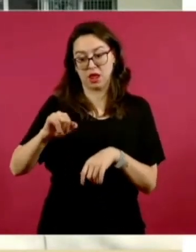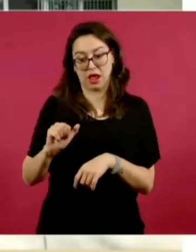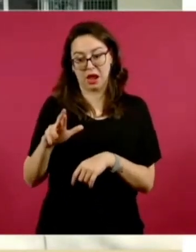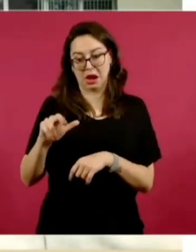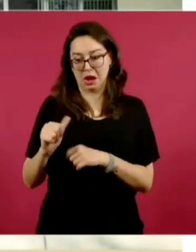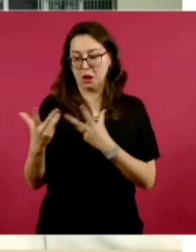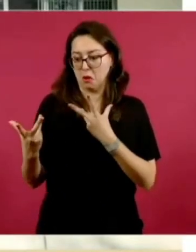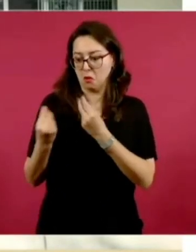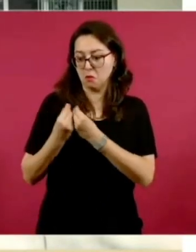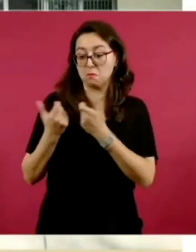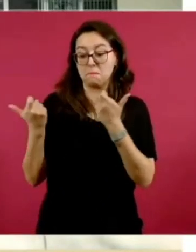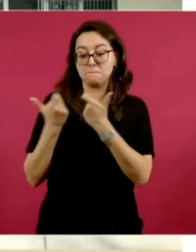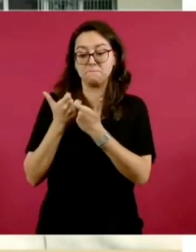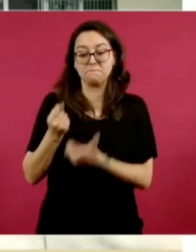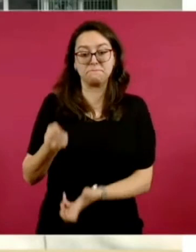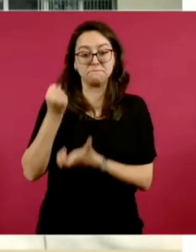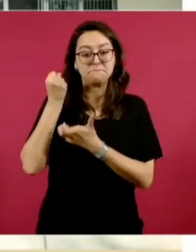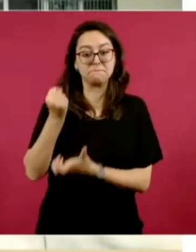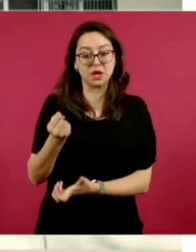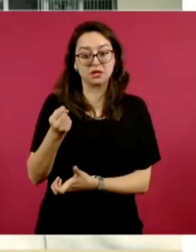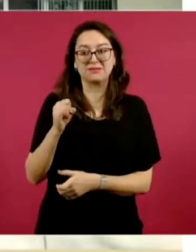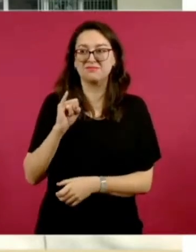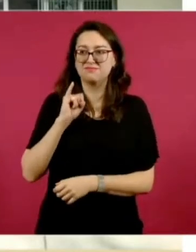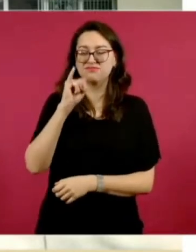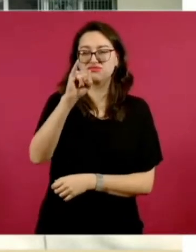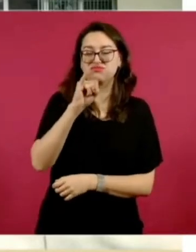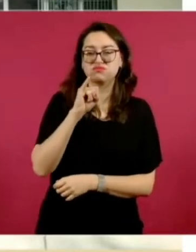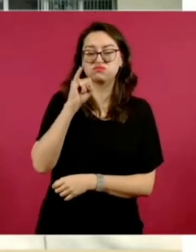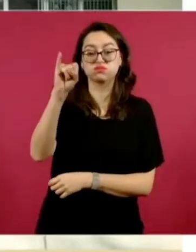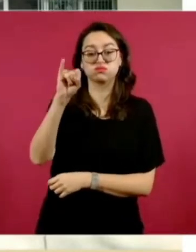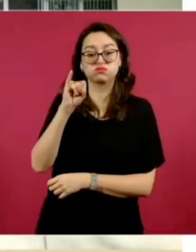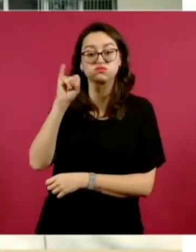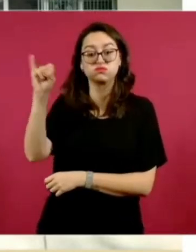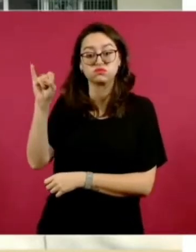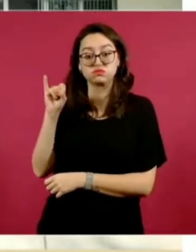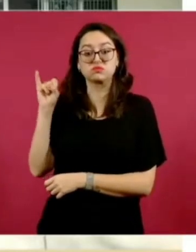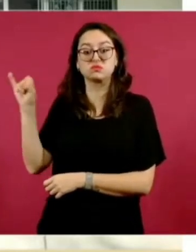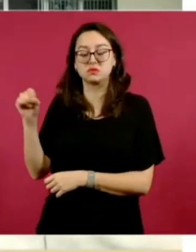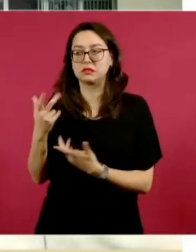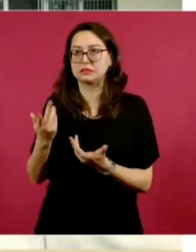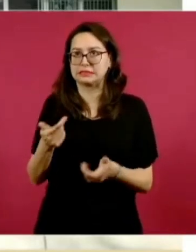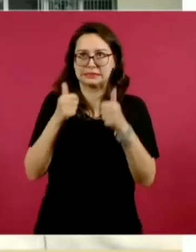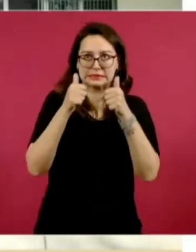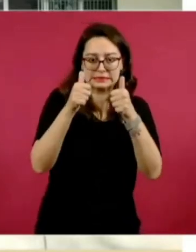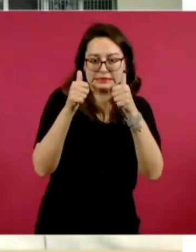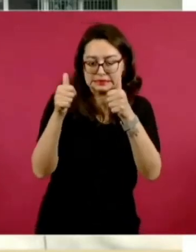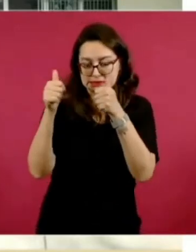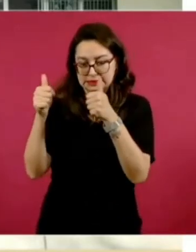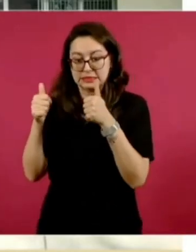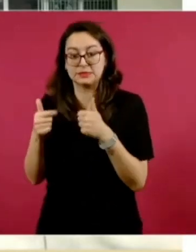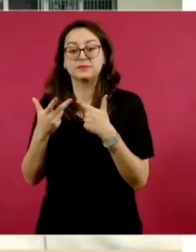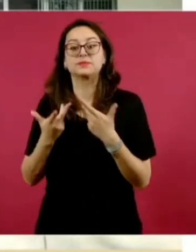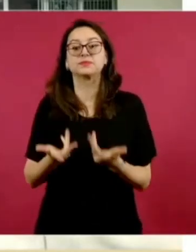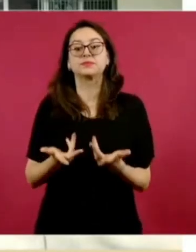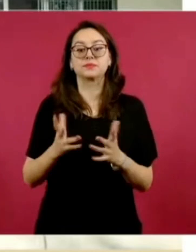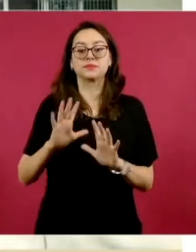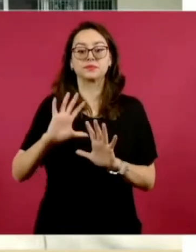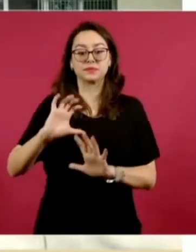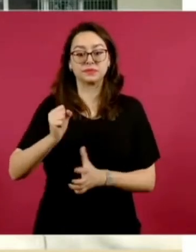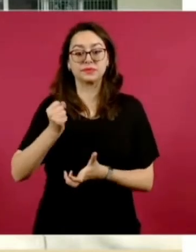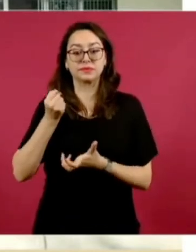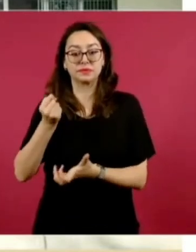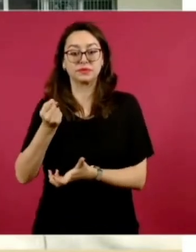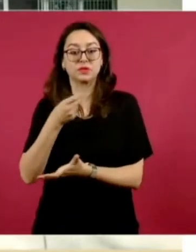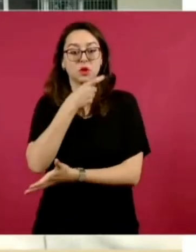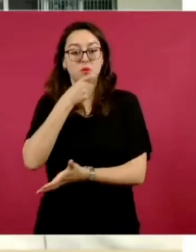estas inversiones también ocurren en lugares muy lejanos a los centros urbanos. La inversión